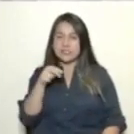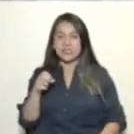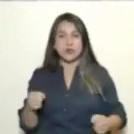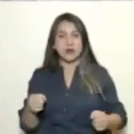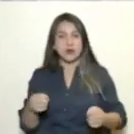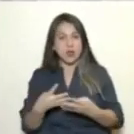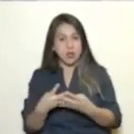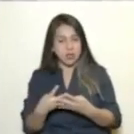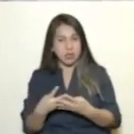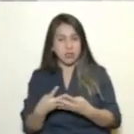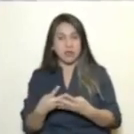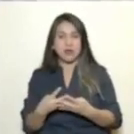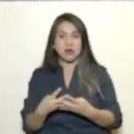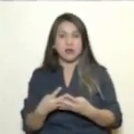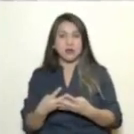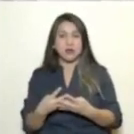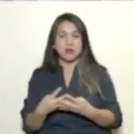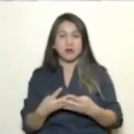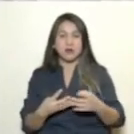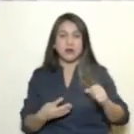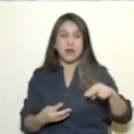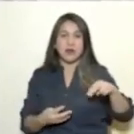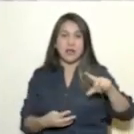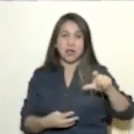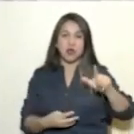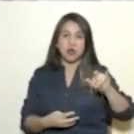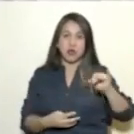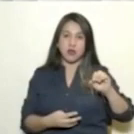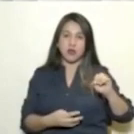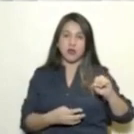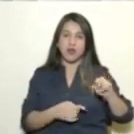redes, el mundo analógico, distinto al de hoy.